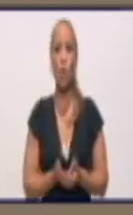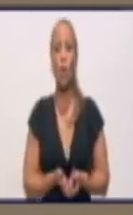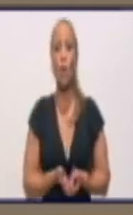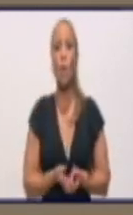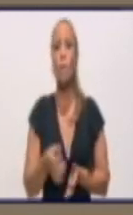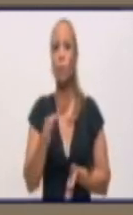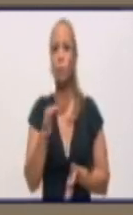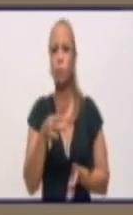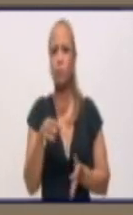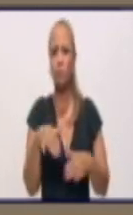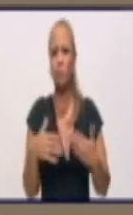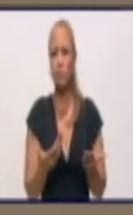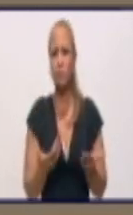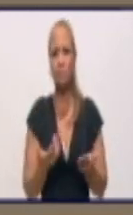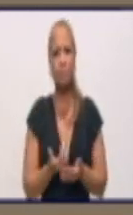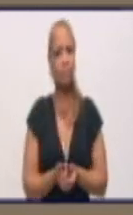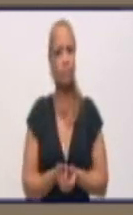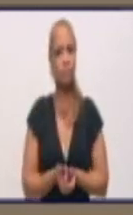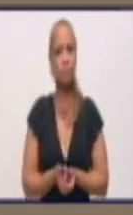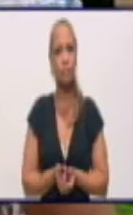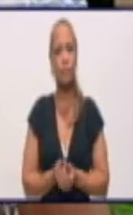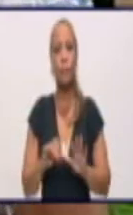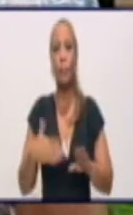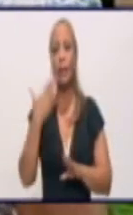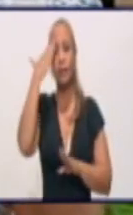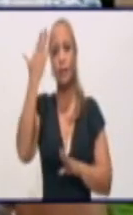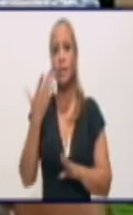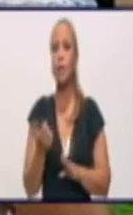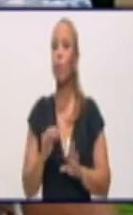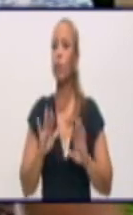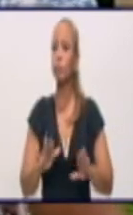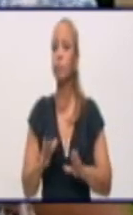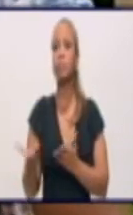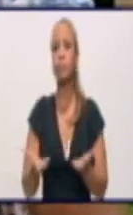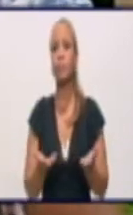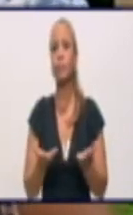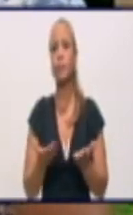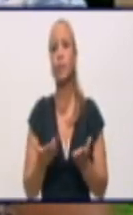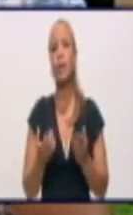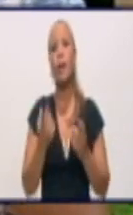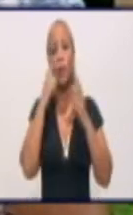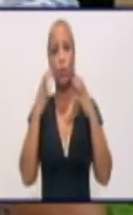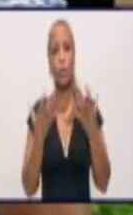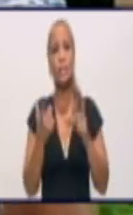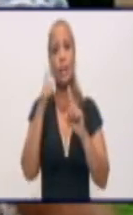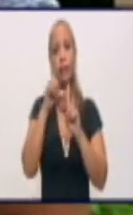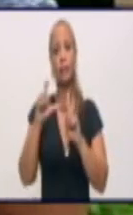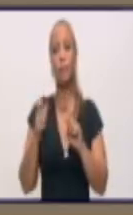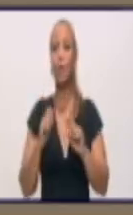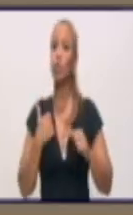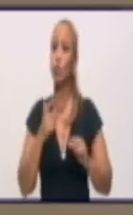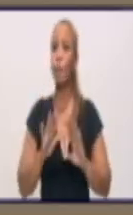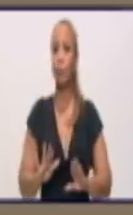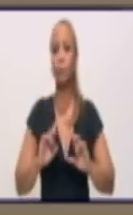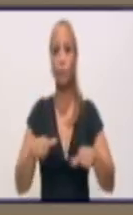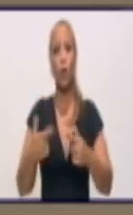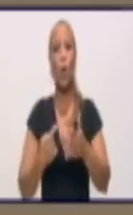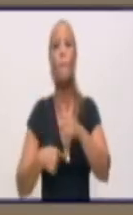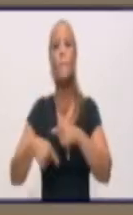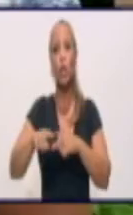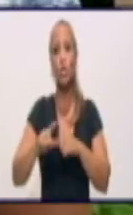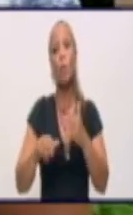momento también están despuntando con una mayor focalidad. Gracias, Maricel, por haber estado con nosotros, por la importancia del tema. Yo espero que tú vuelvas en los próximos días